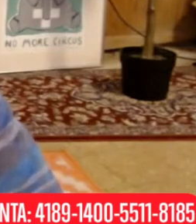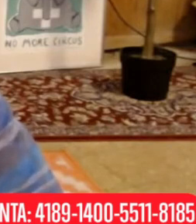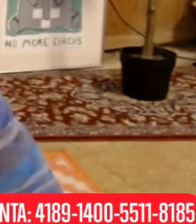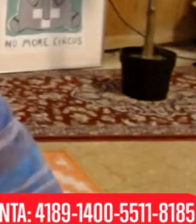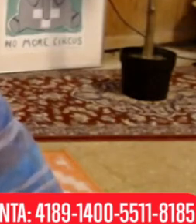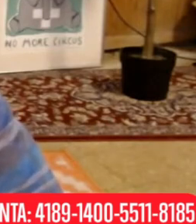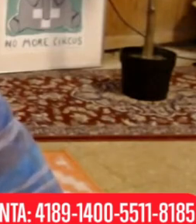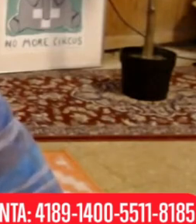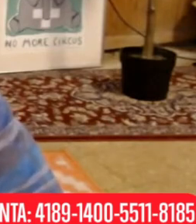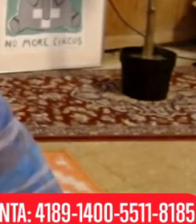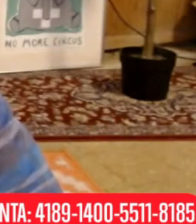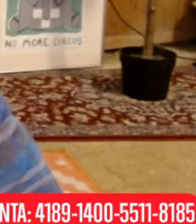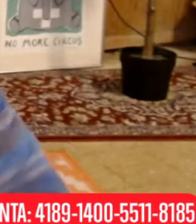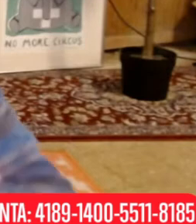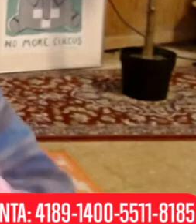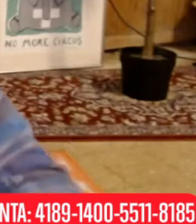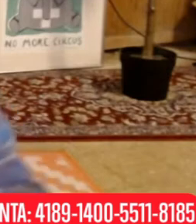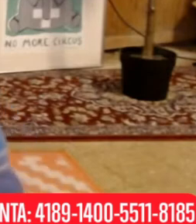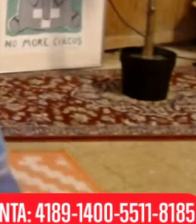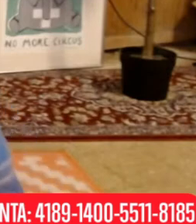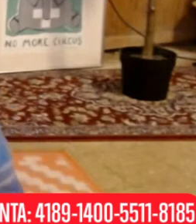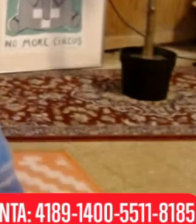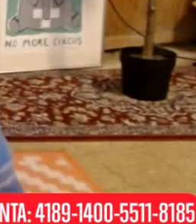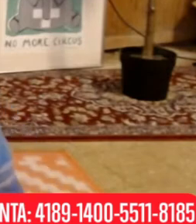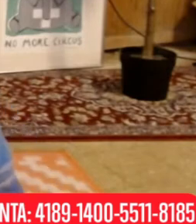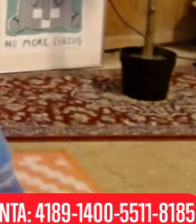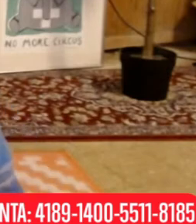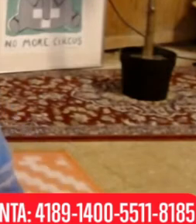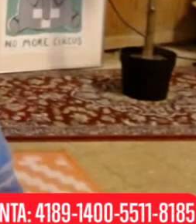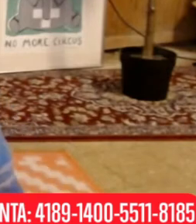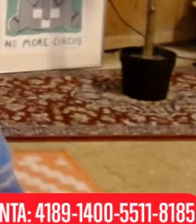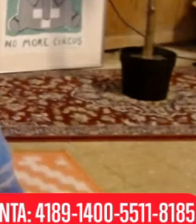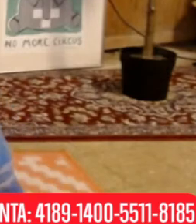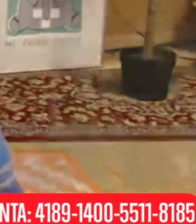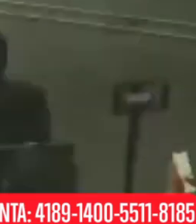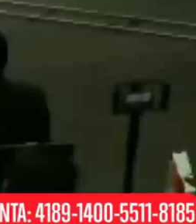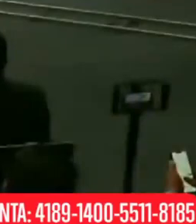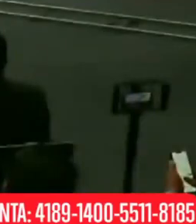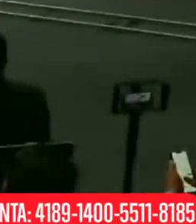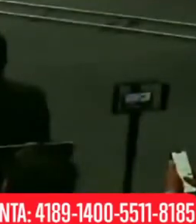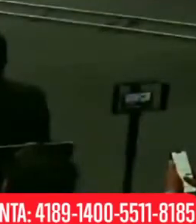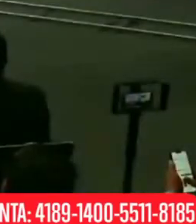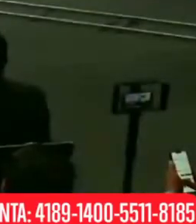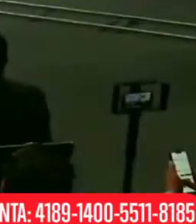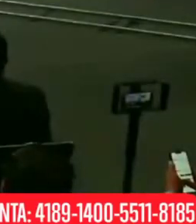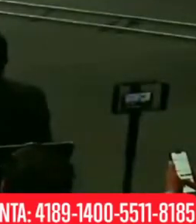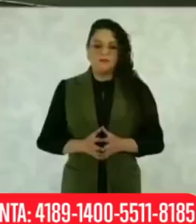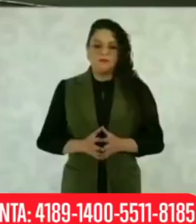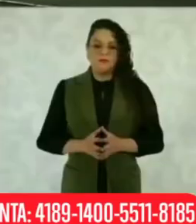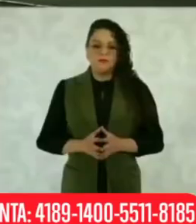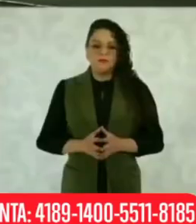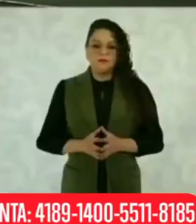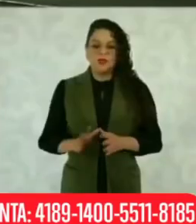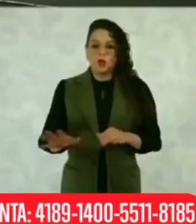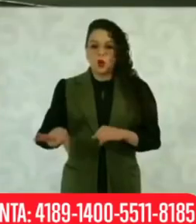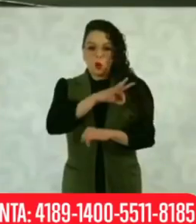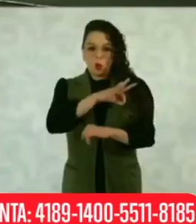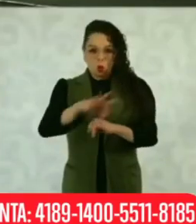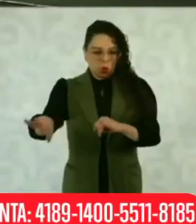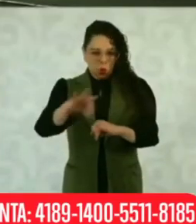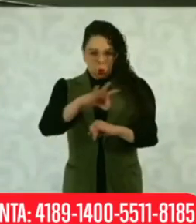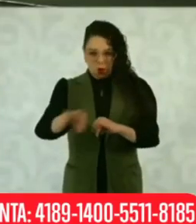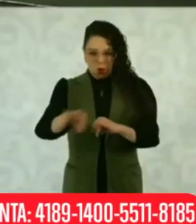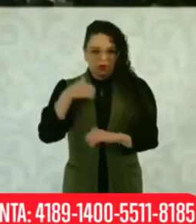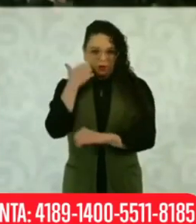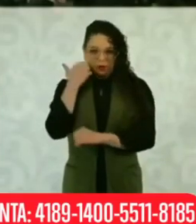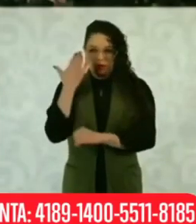periodismo. Luego lo platicamos eso. Vamos a ver y escuchar a Dalila Escobar. Le voy a pedir al fiscal general, porque